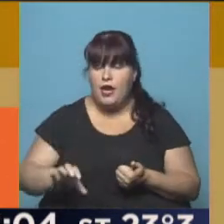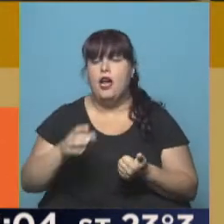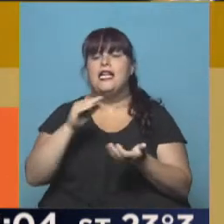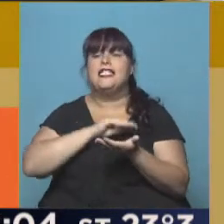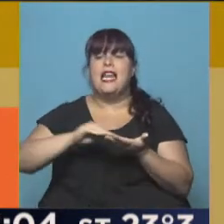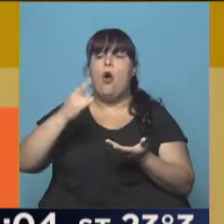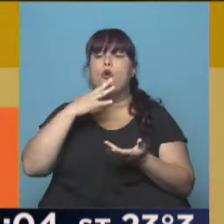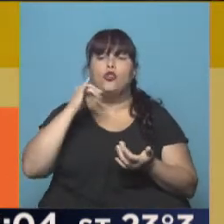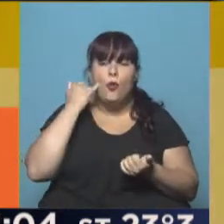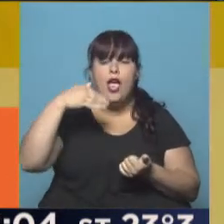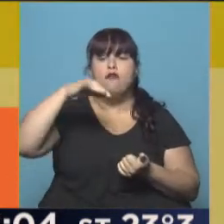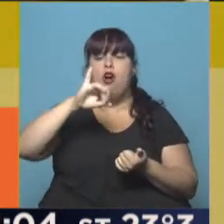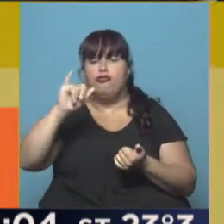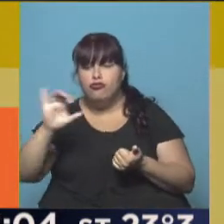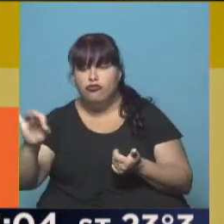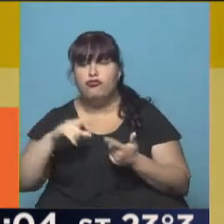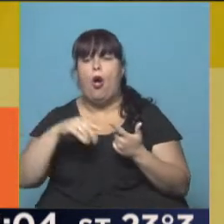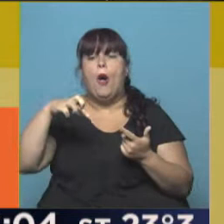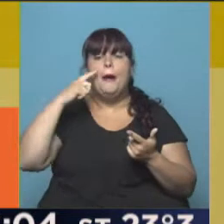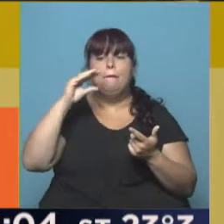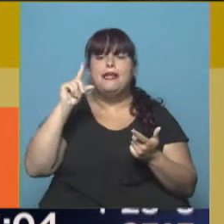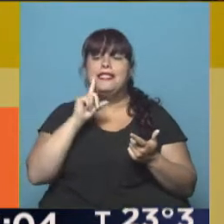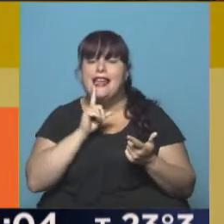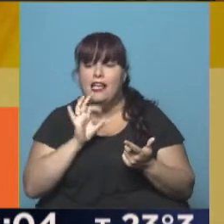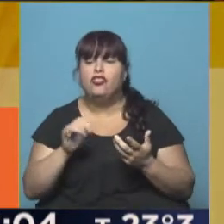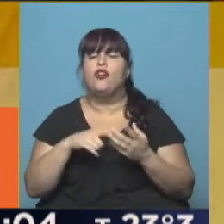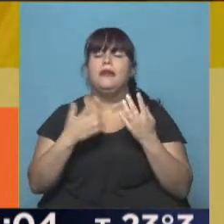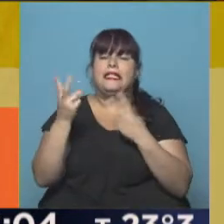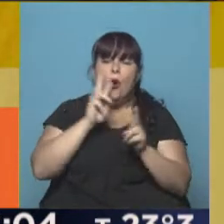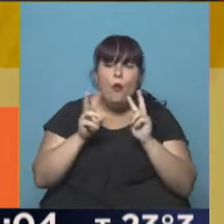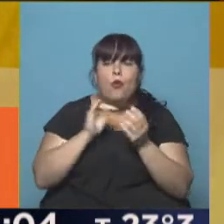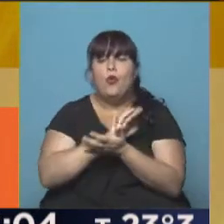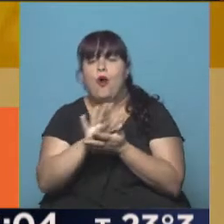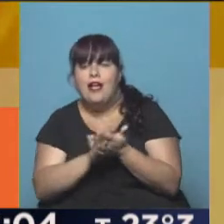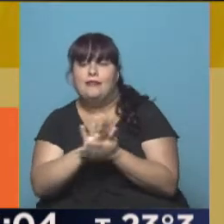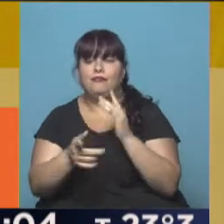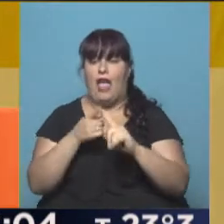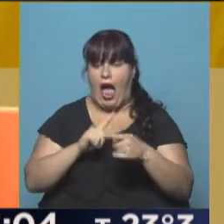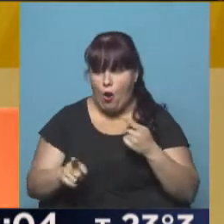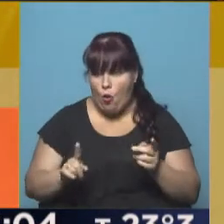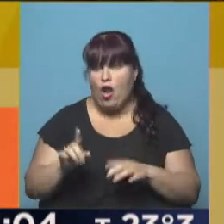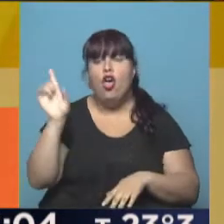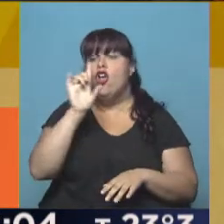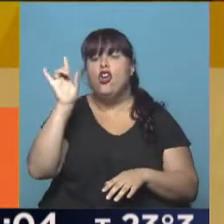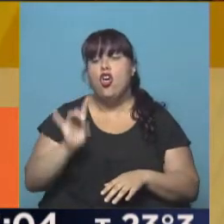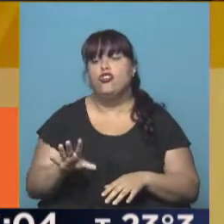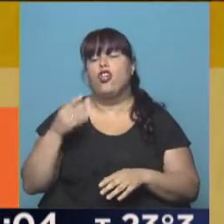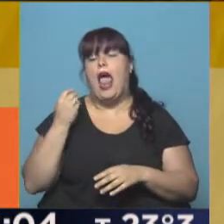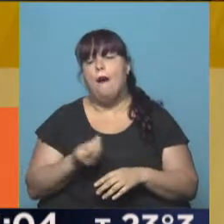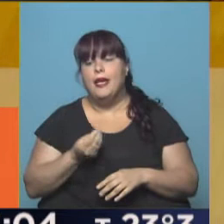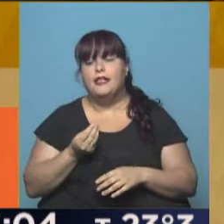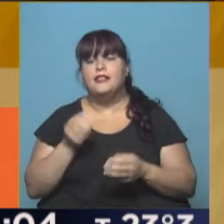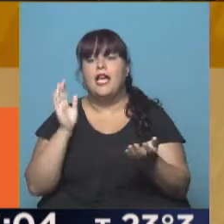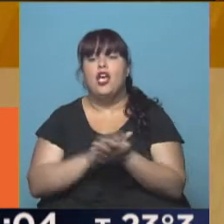Urtubey, Emilio Monzó, Miguel Pichetto. Se tratan de buscar acuerdos, no solo para lo que